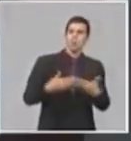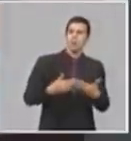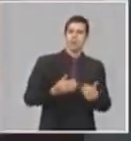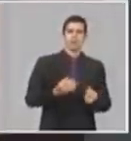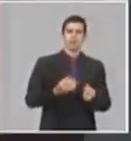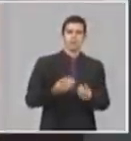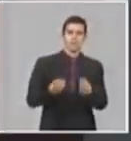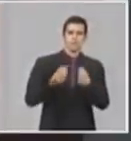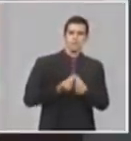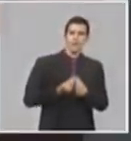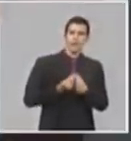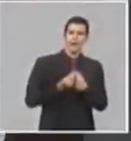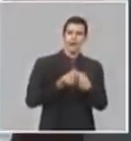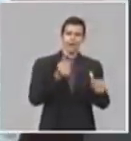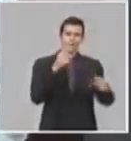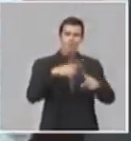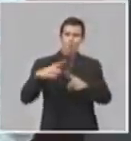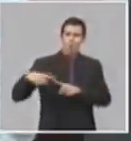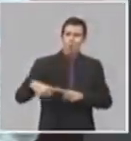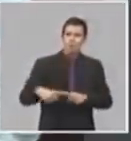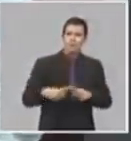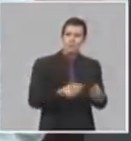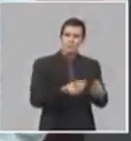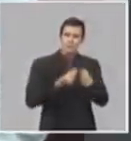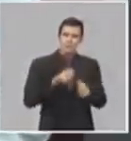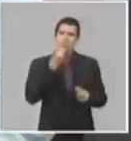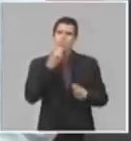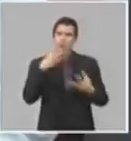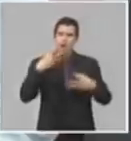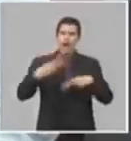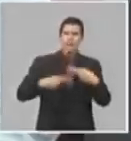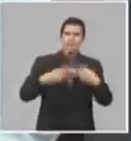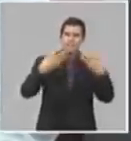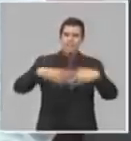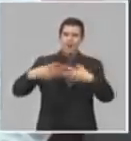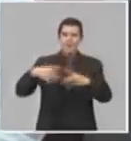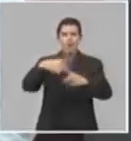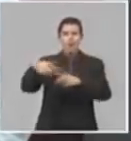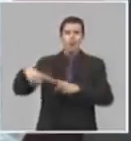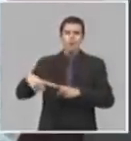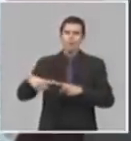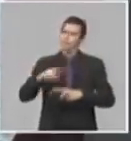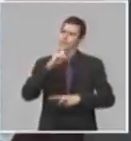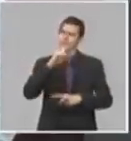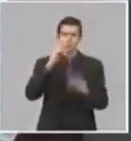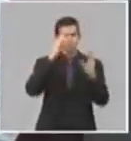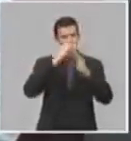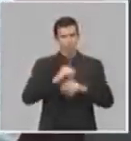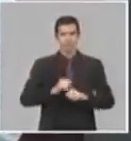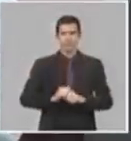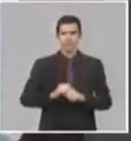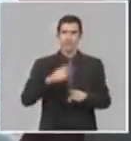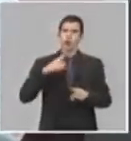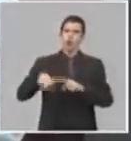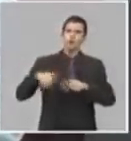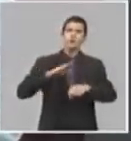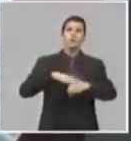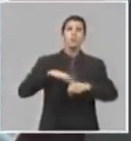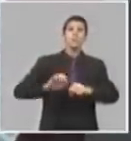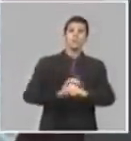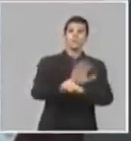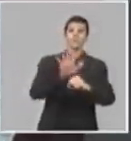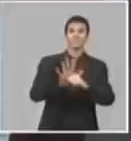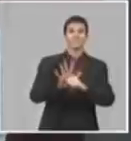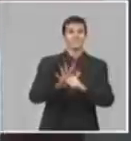han mermado nuestros ingresos en divisas en medio de la pandemia. Aún así, elevamos hasta donde se